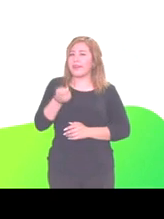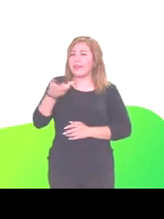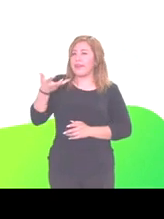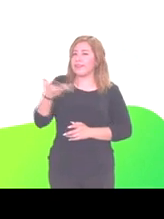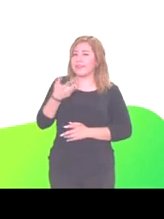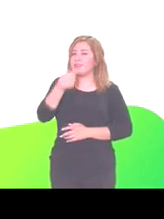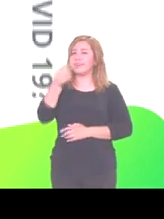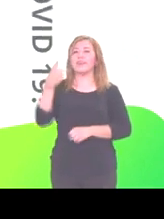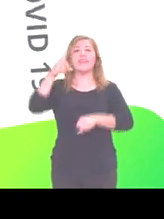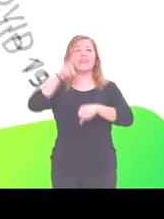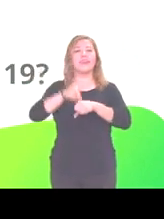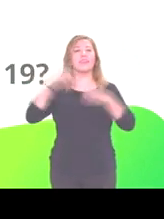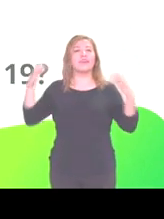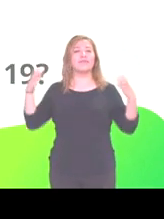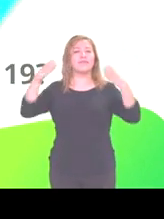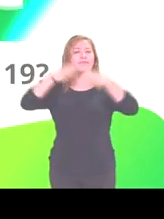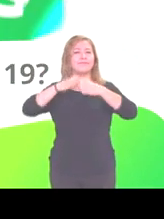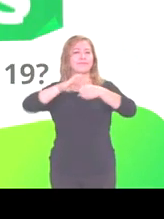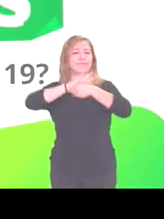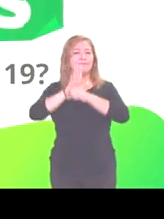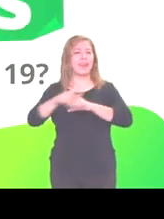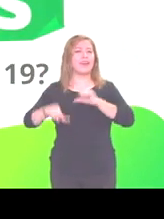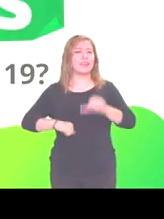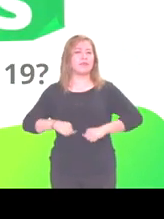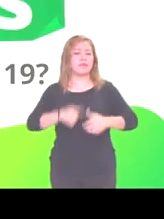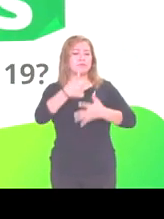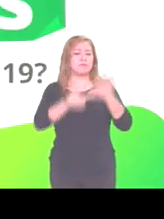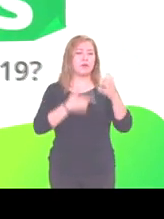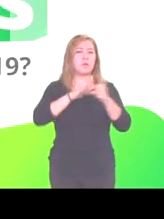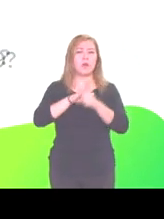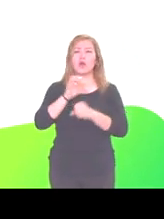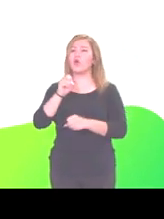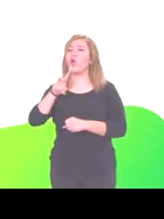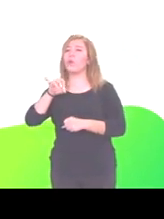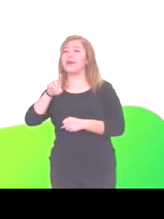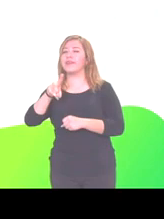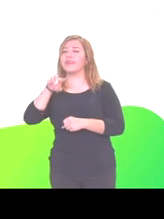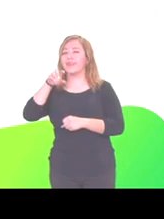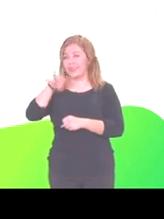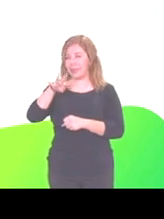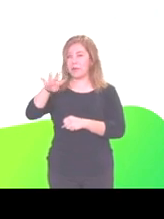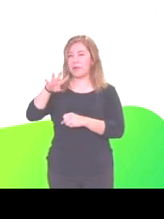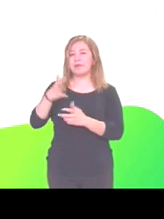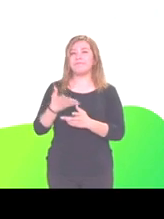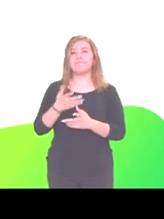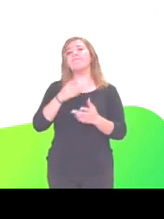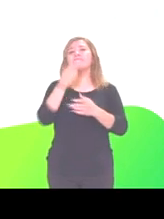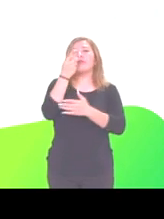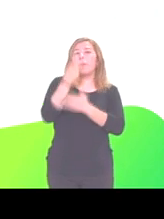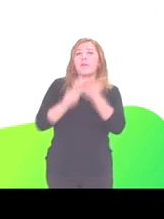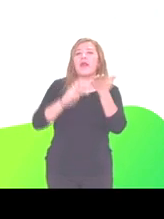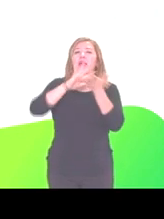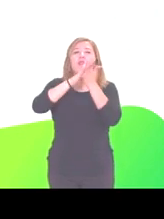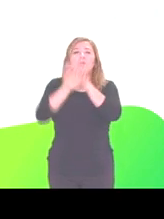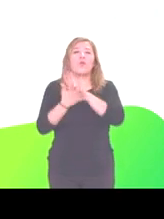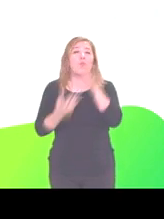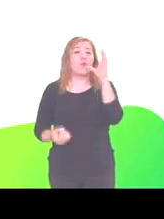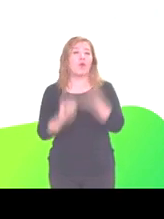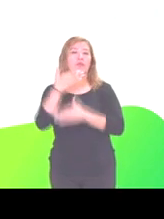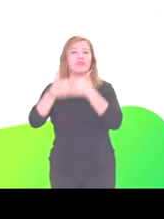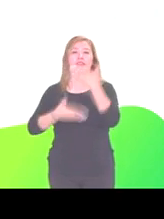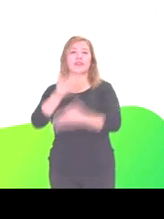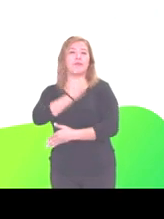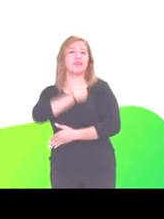¿Qué hemos hecho en estos 100 días de acciones ante el COVID-19? Implementamos la reconversión de nuestro sistema